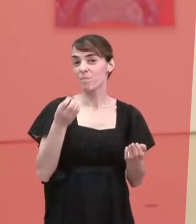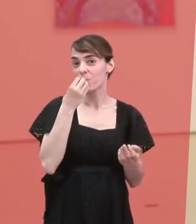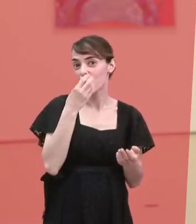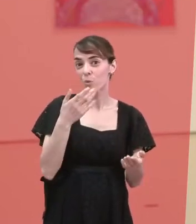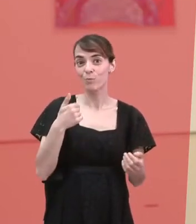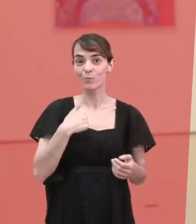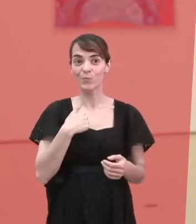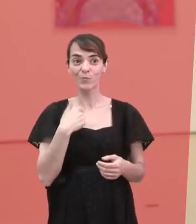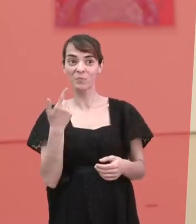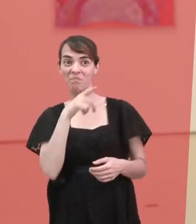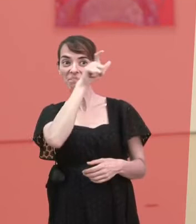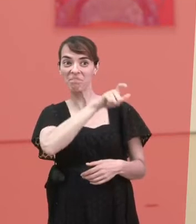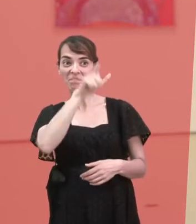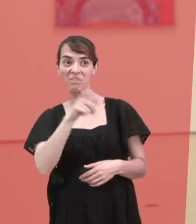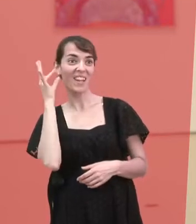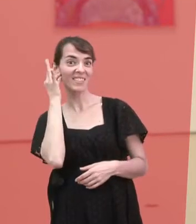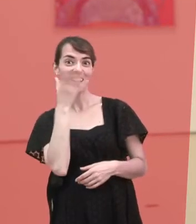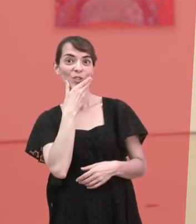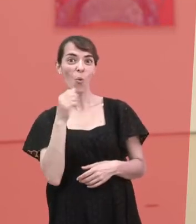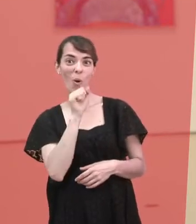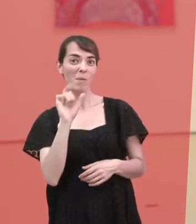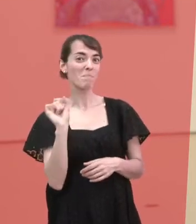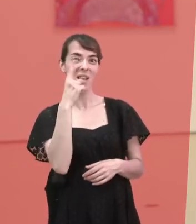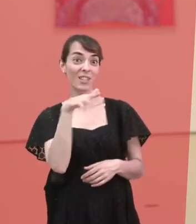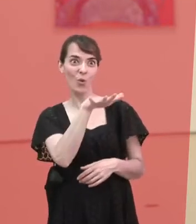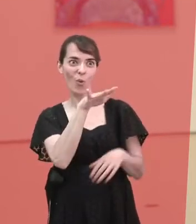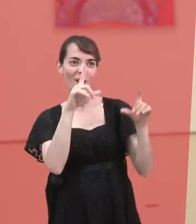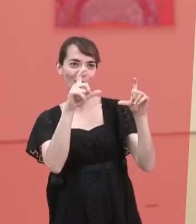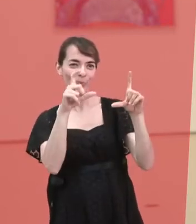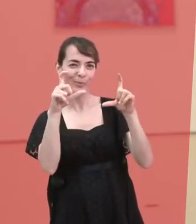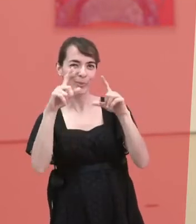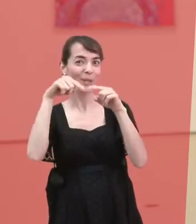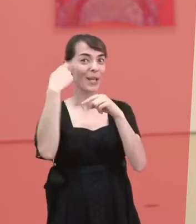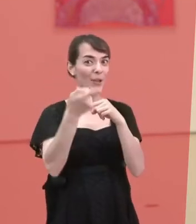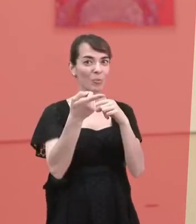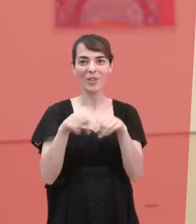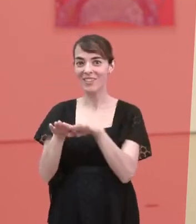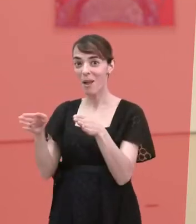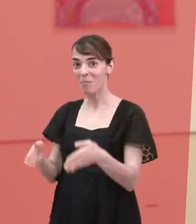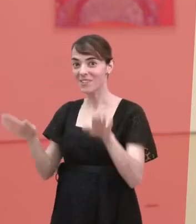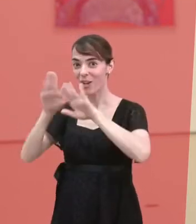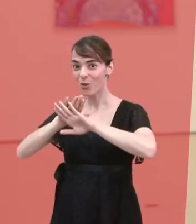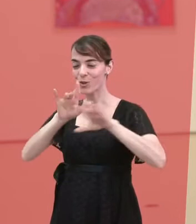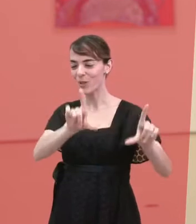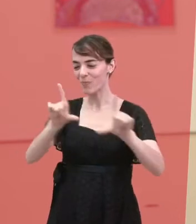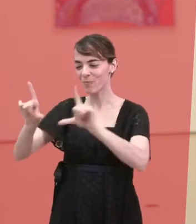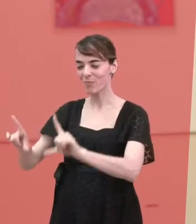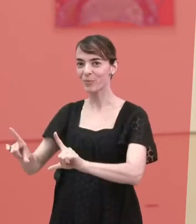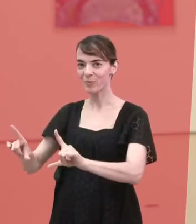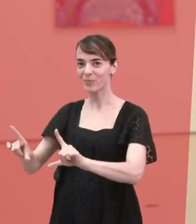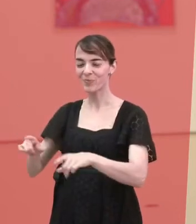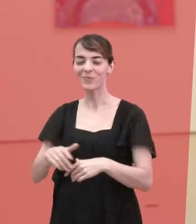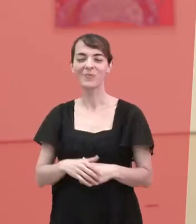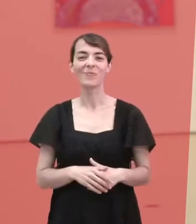resultaba que yo hacía fotos a las chicas más guapas del lugar y las llevaba como, las ponía después como un fetiche en la mesa